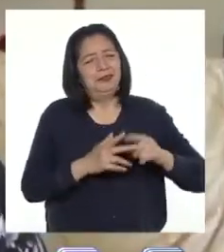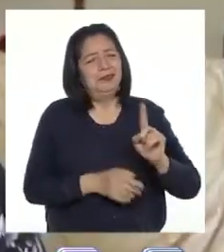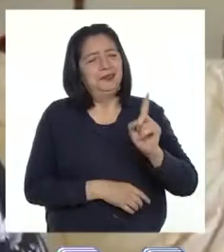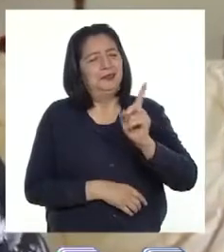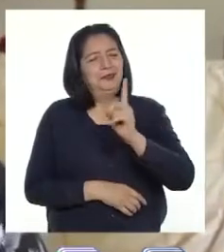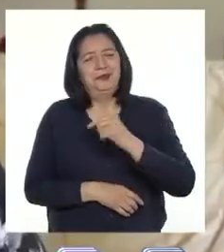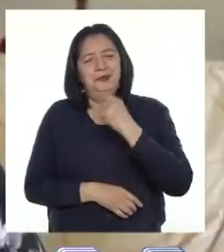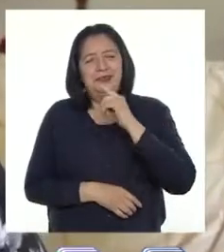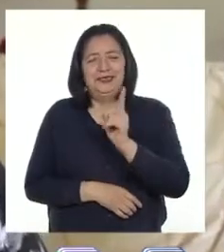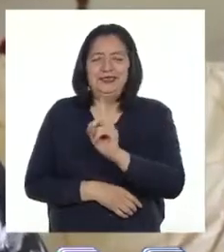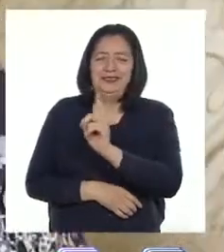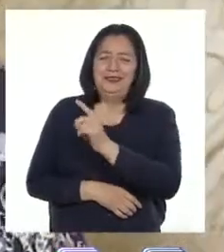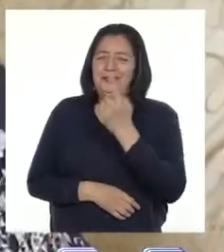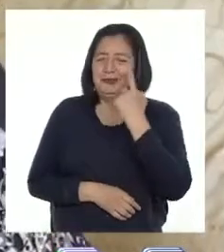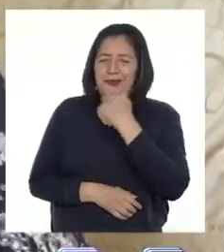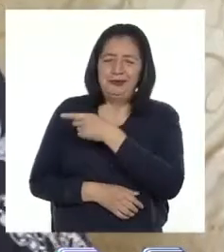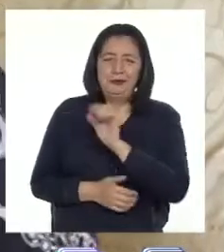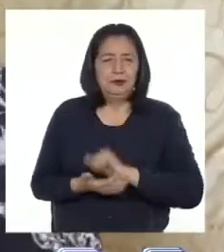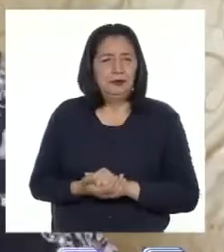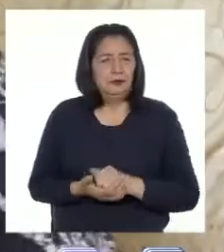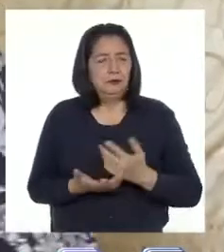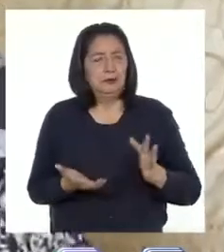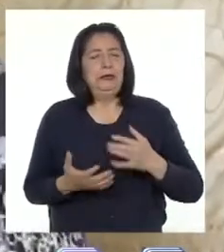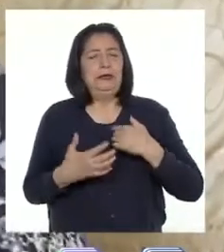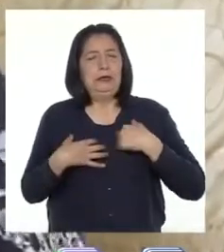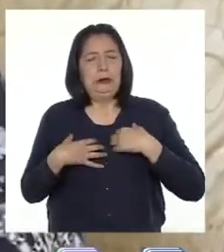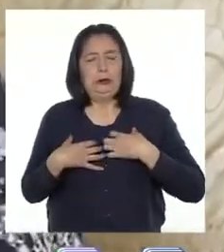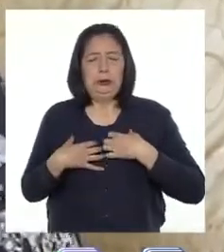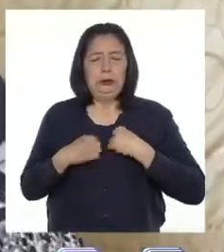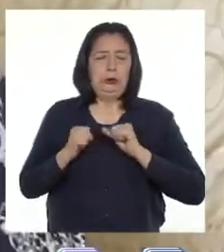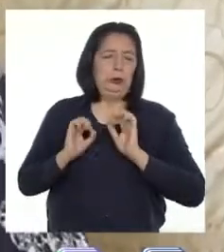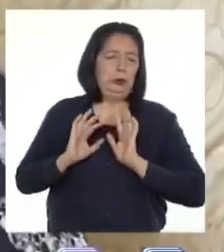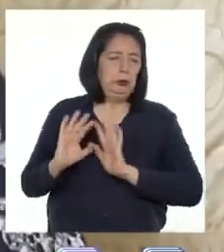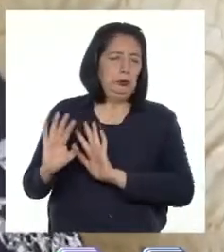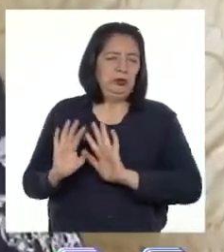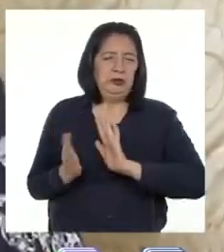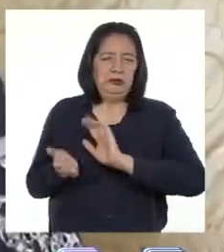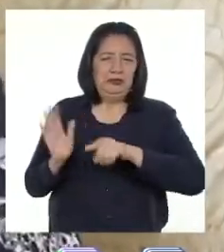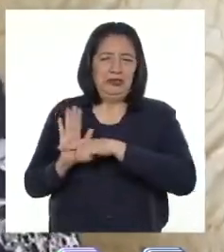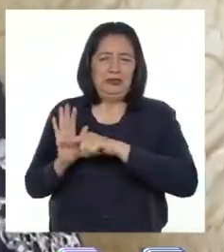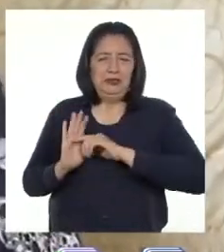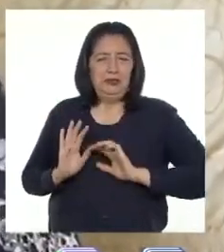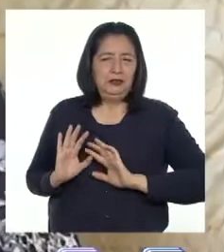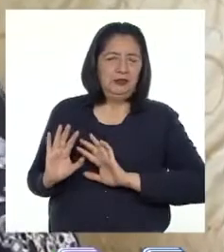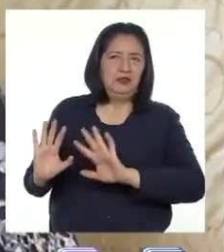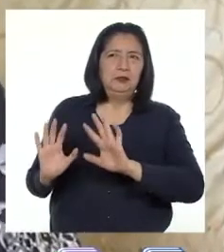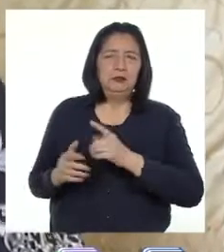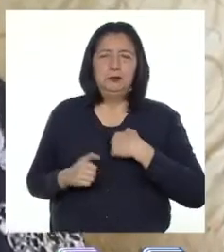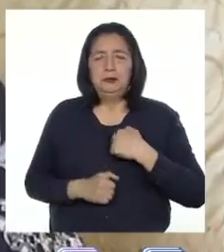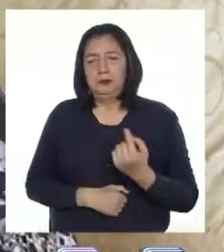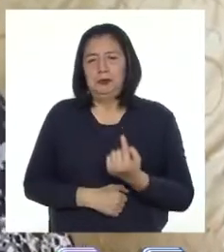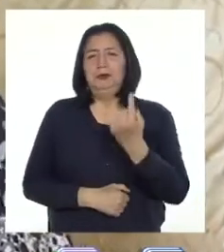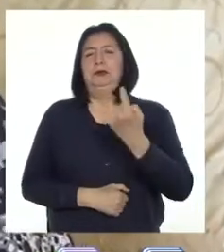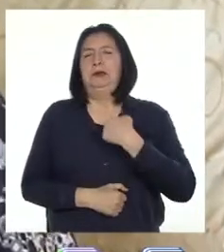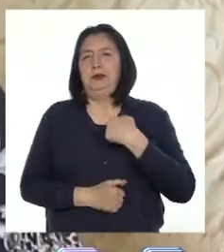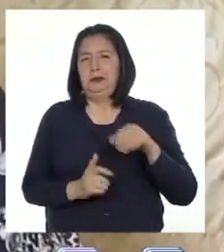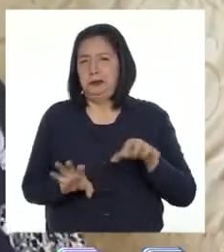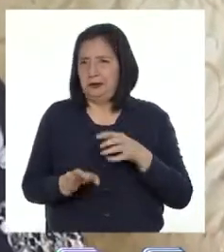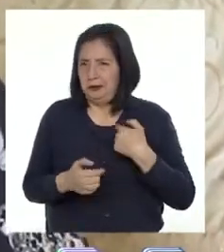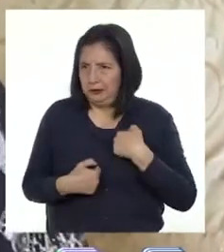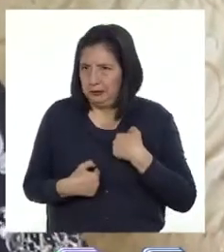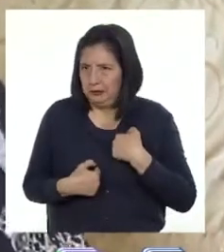no, para nosotras. Para superar todas esas cosas negativas, lo primero que hice